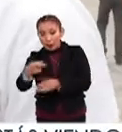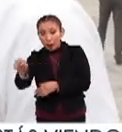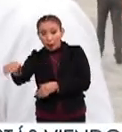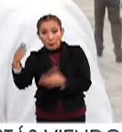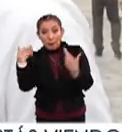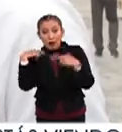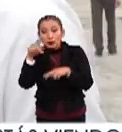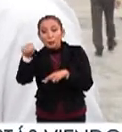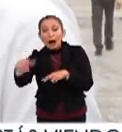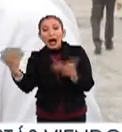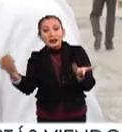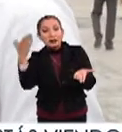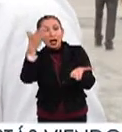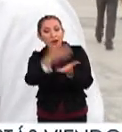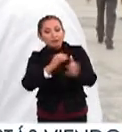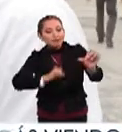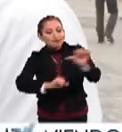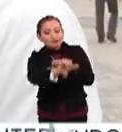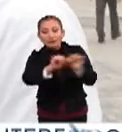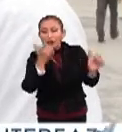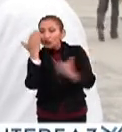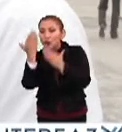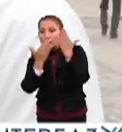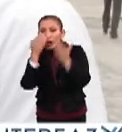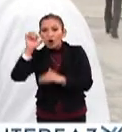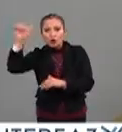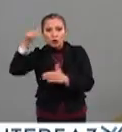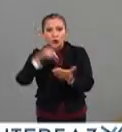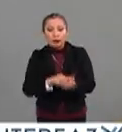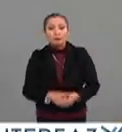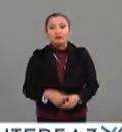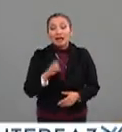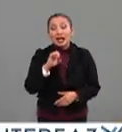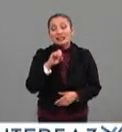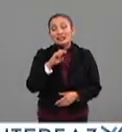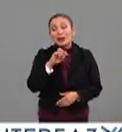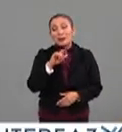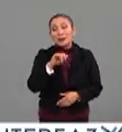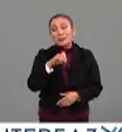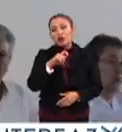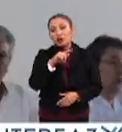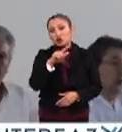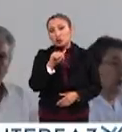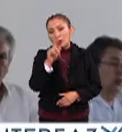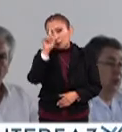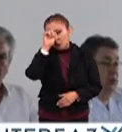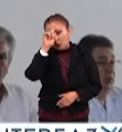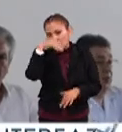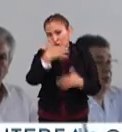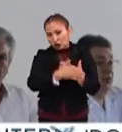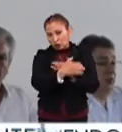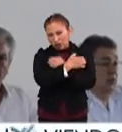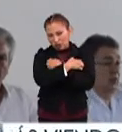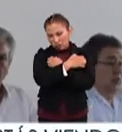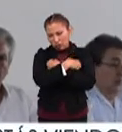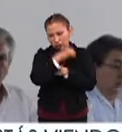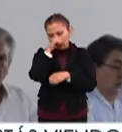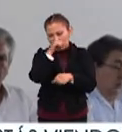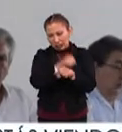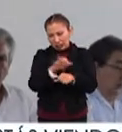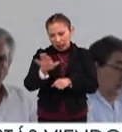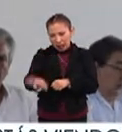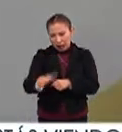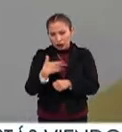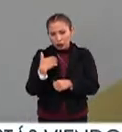nada a profesores para que realicen también movilidades académicas. Esteban Moctezuma Barragán, propuesto como el próximo secretario de